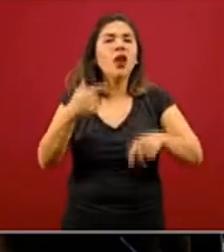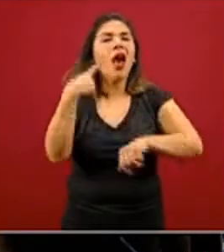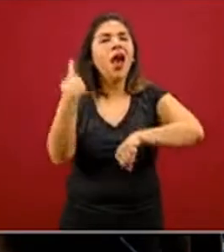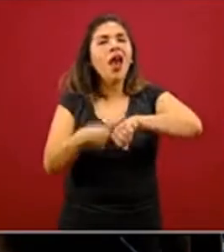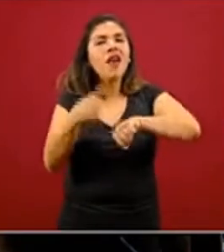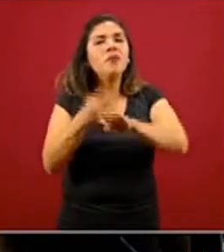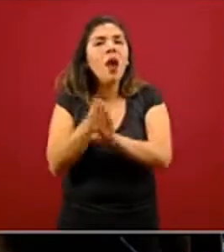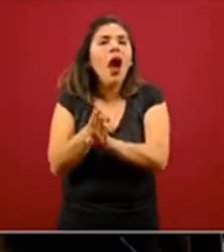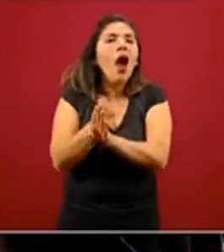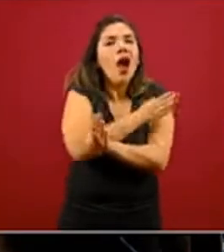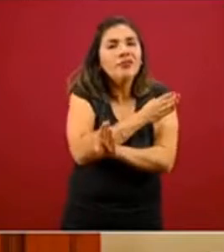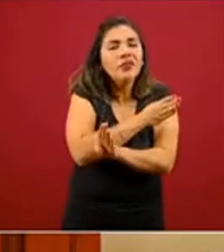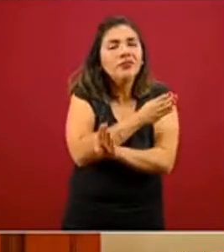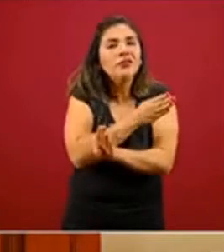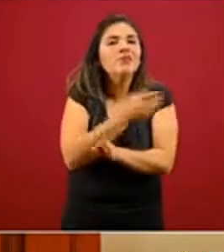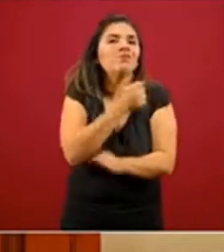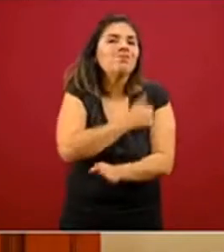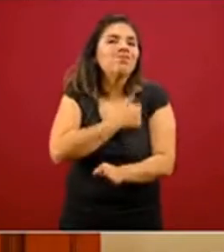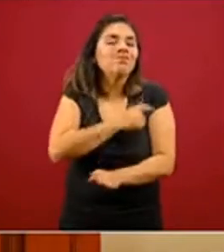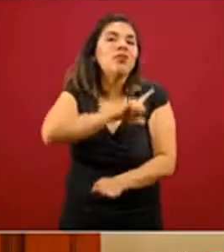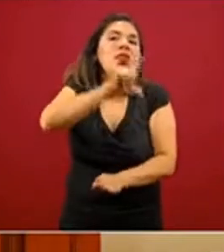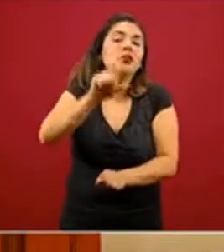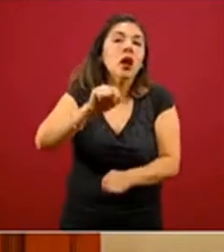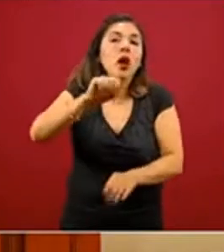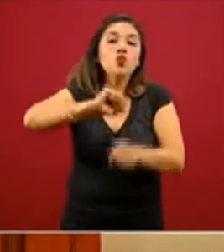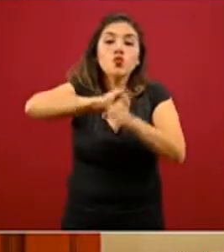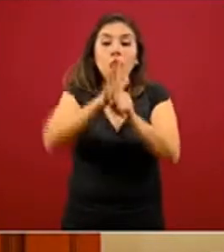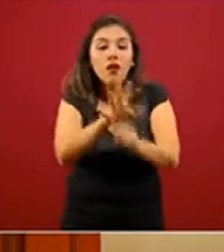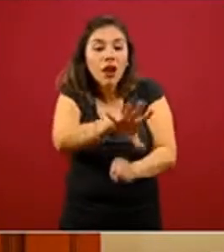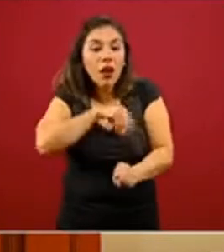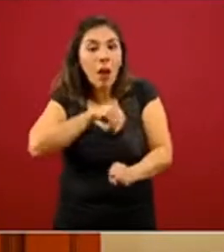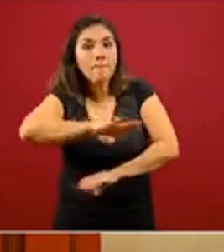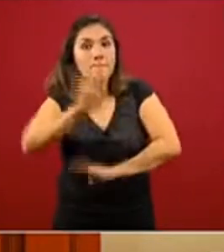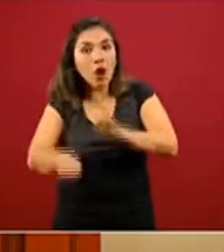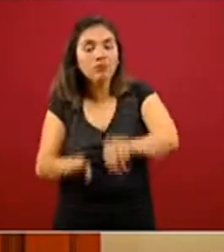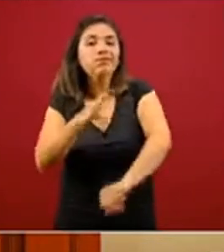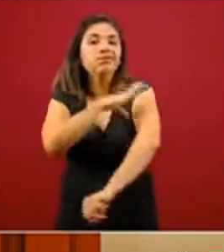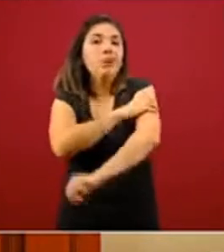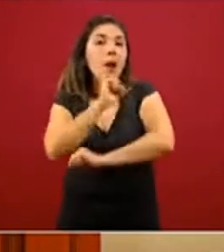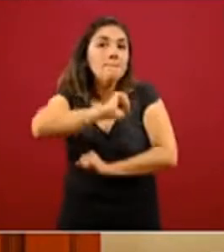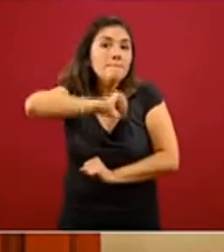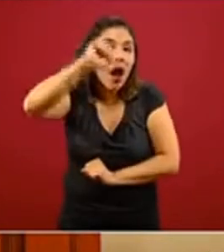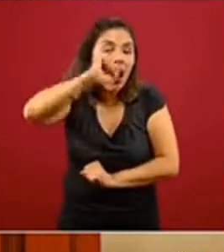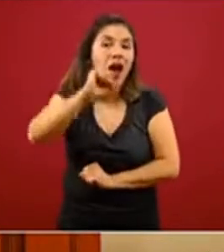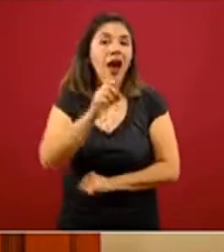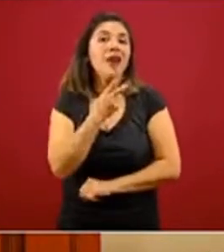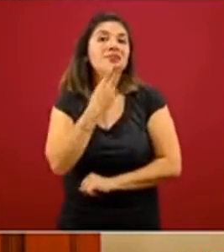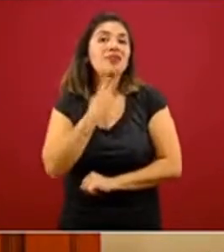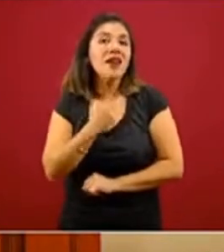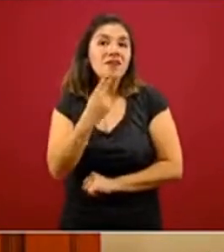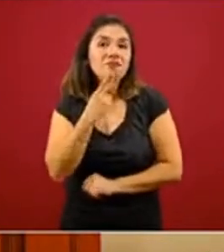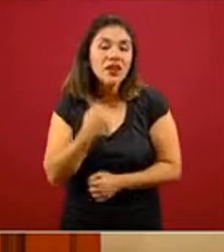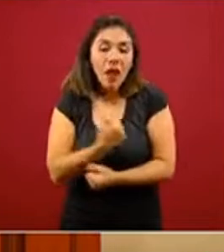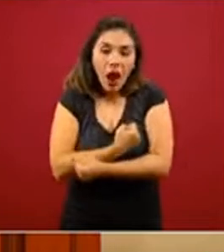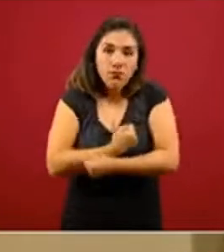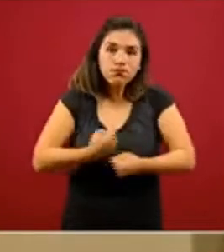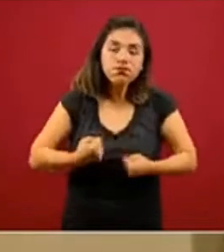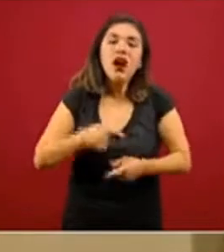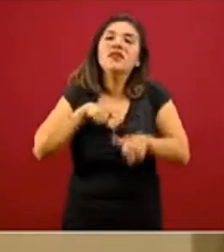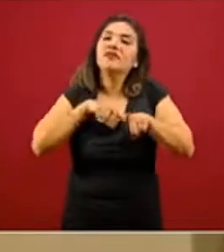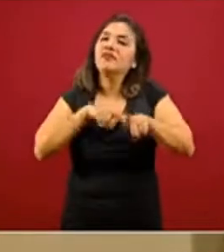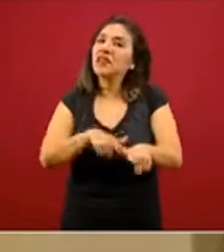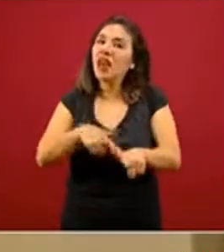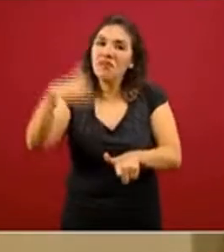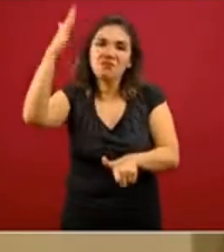asociadas a las personas que lamentablemente han perdido la vida. La hipertensión, la diabetes y la obesidad continúan a